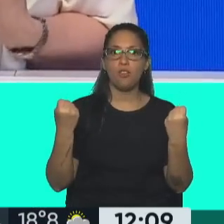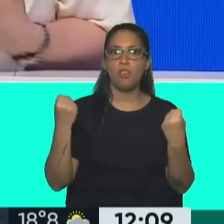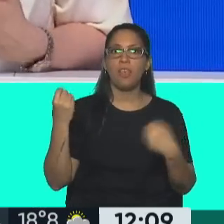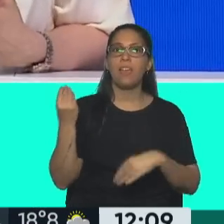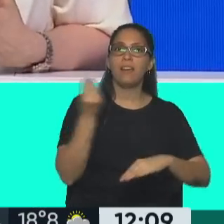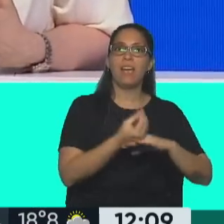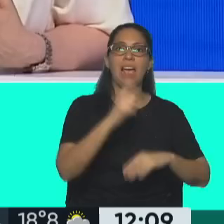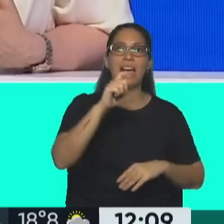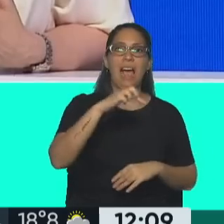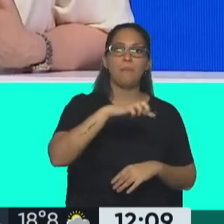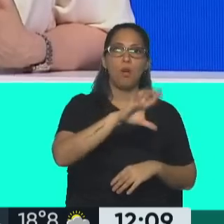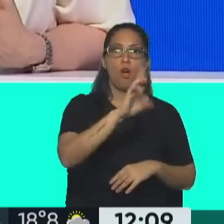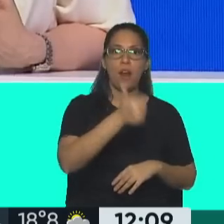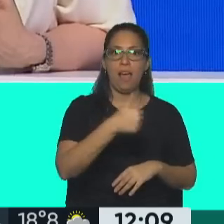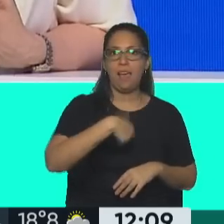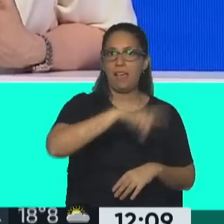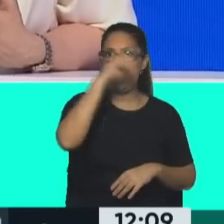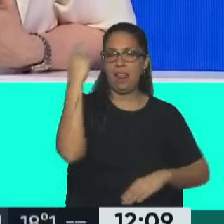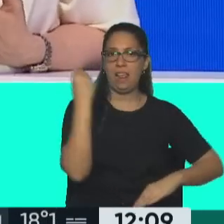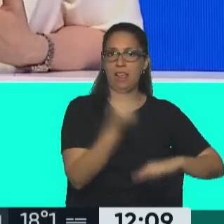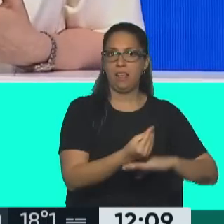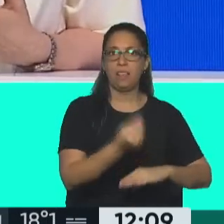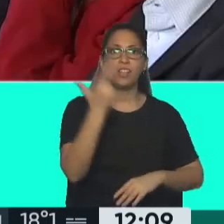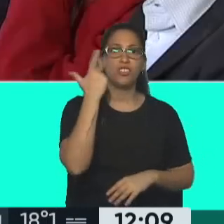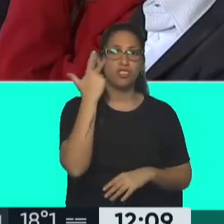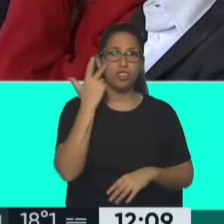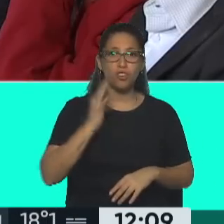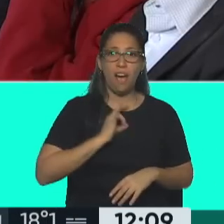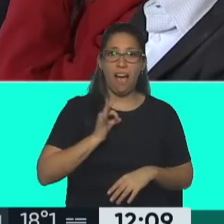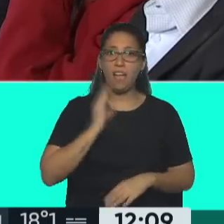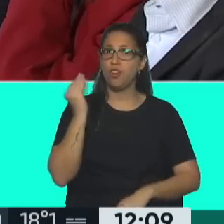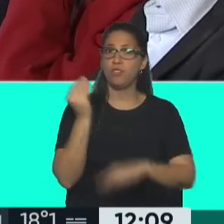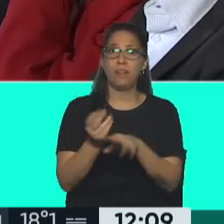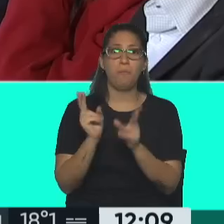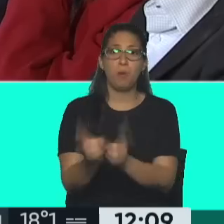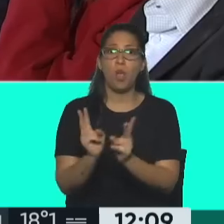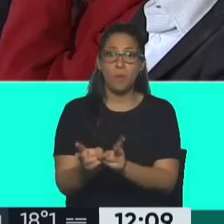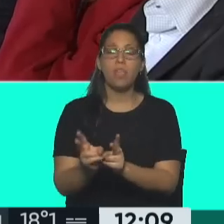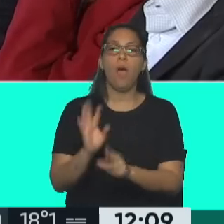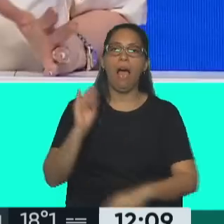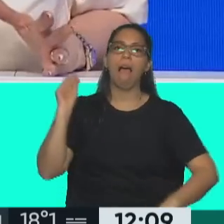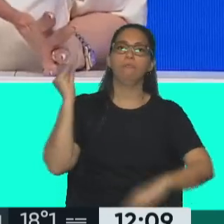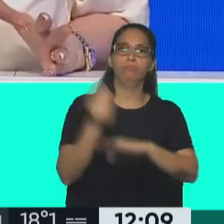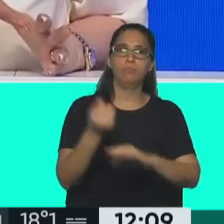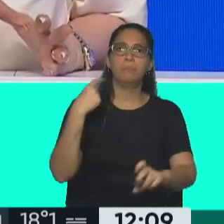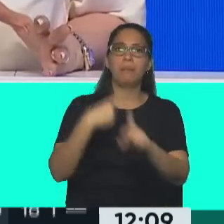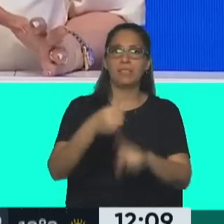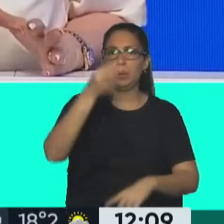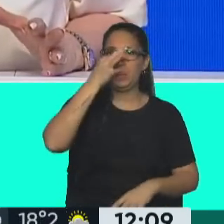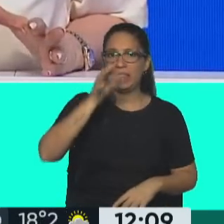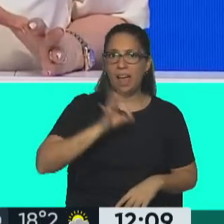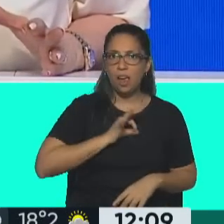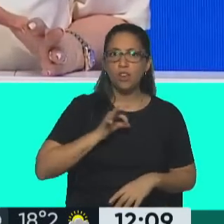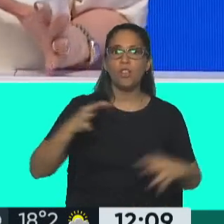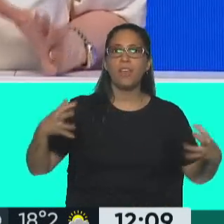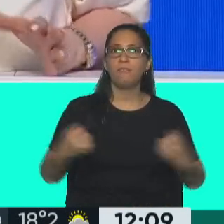Héctor Cámpora en la presidencia de la Nación, luego de 18 años de proscripción del peronismo y además 20 años de la asunción